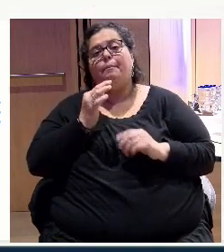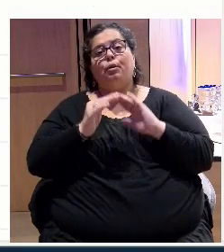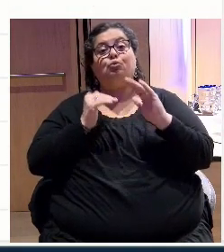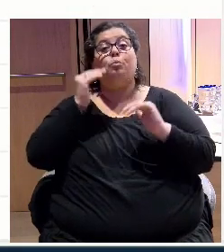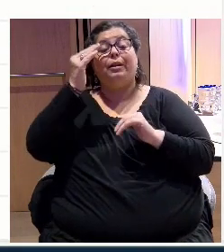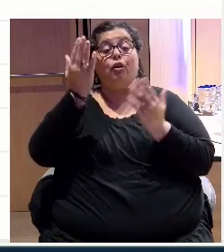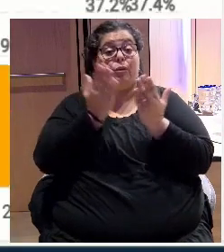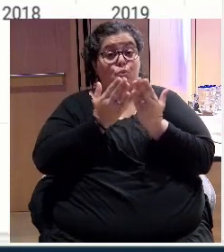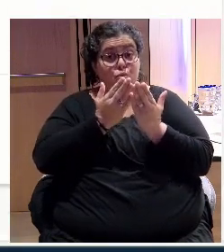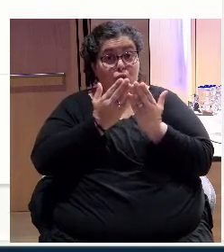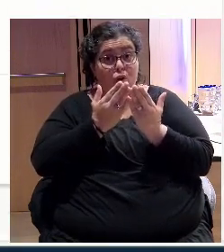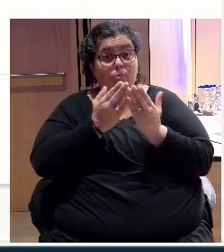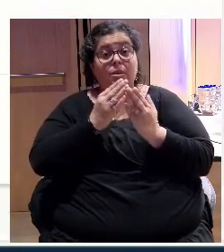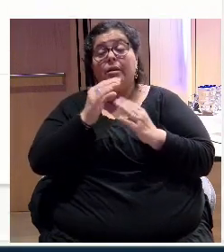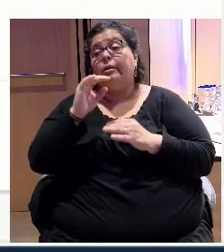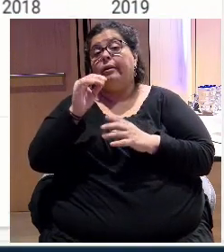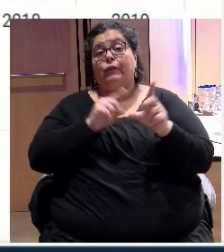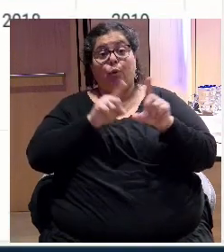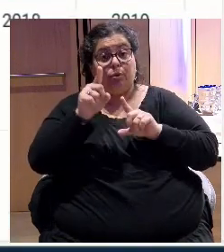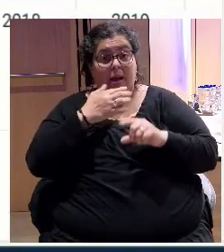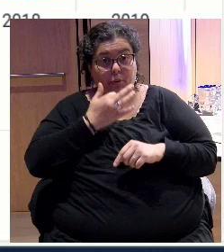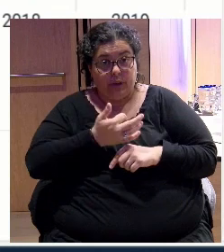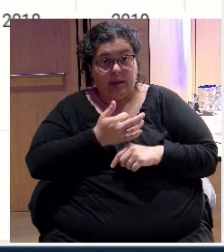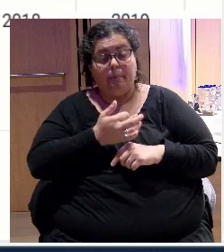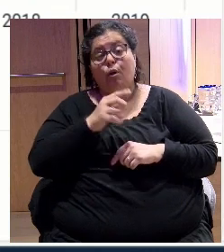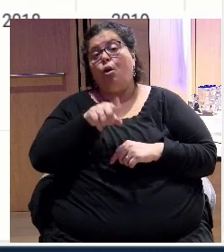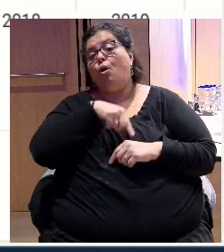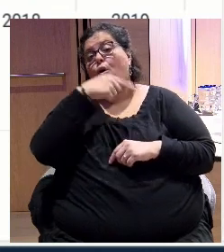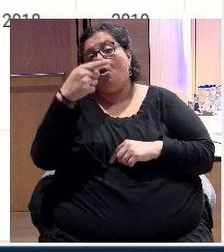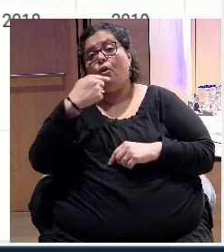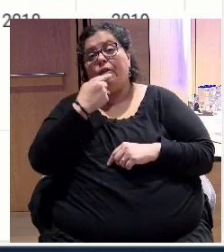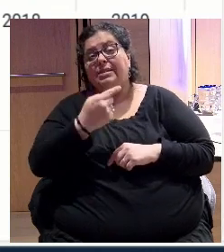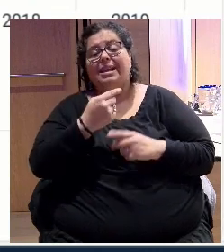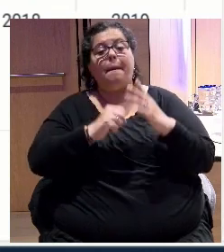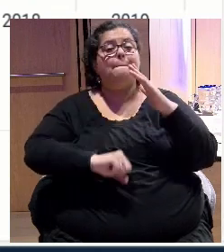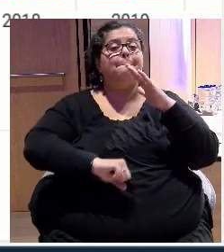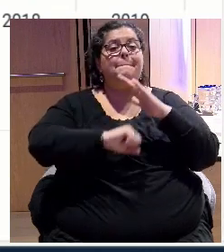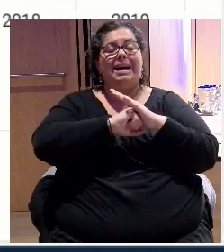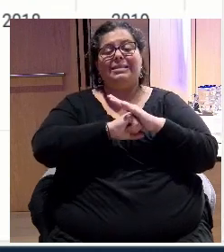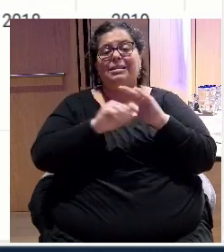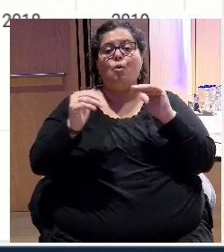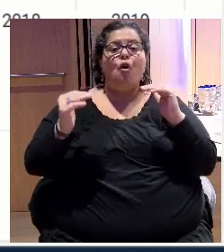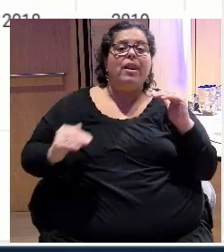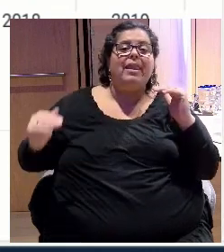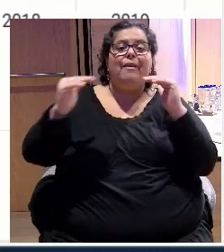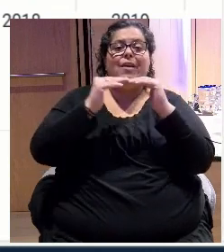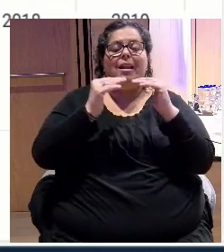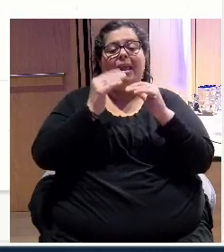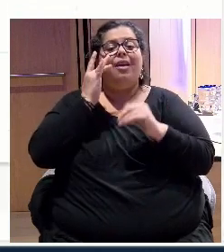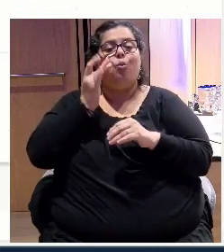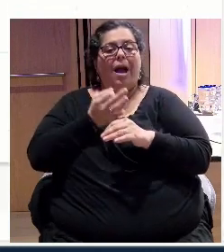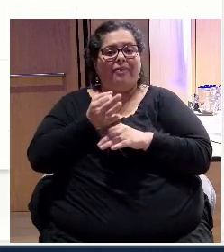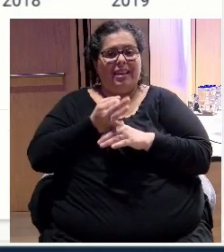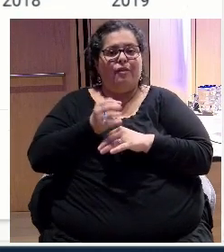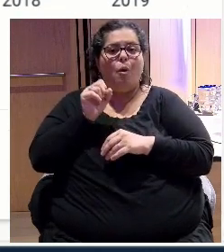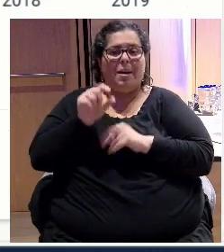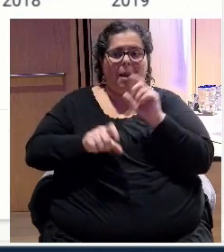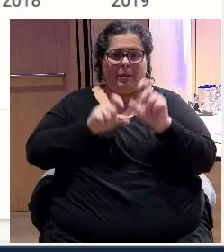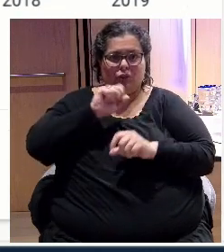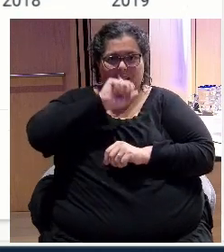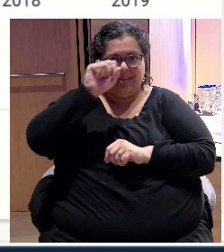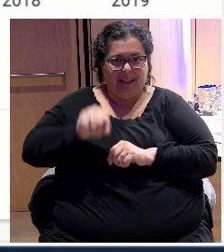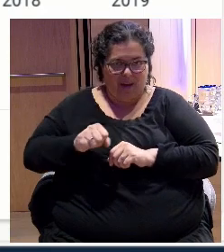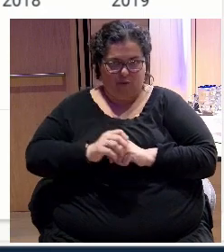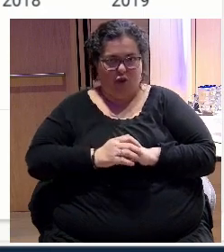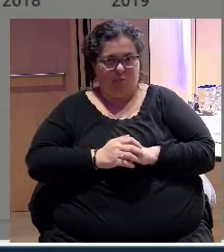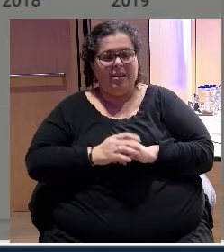educativo con que contamos acá. Acá tenemos el máximo nivel educativo por ascendencia afro. También tengo los